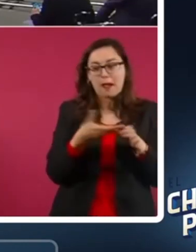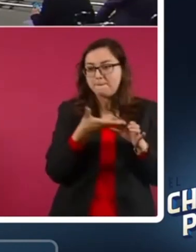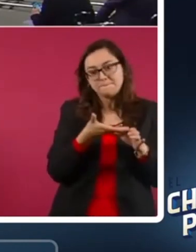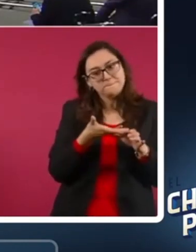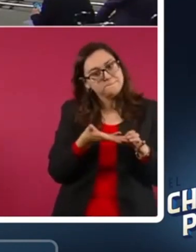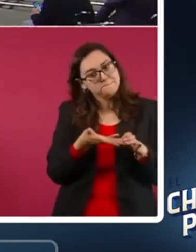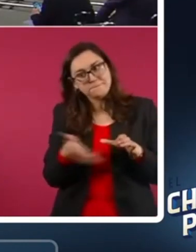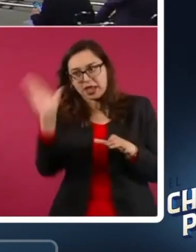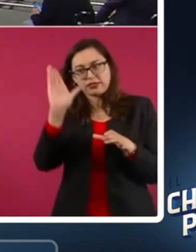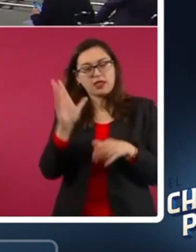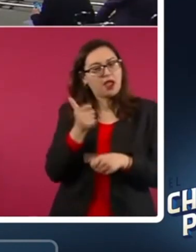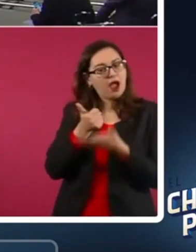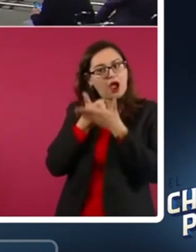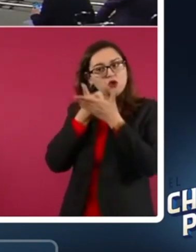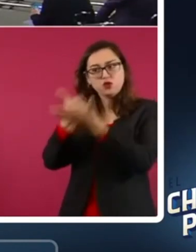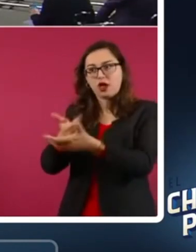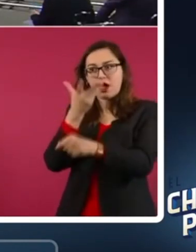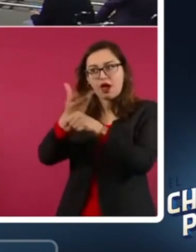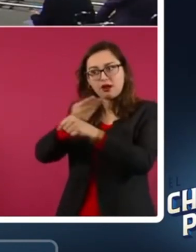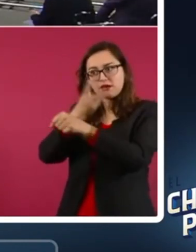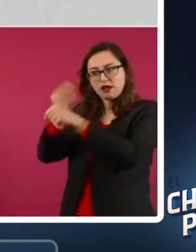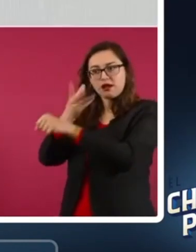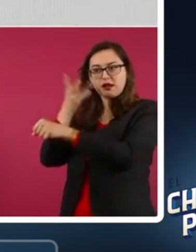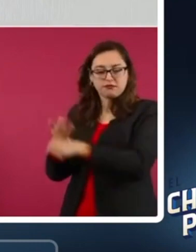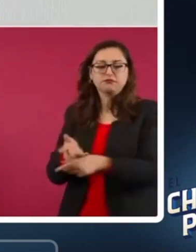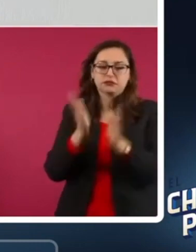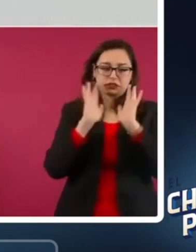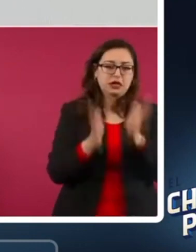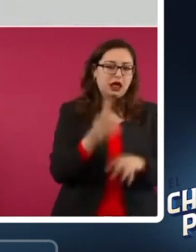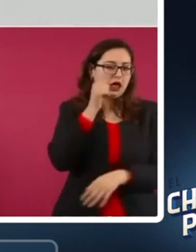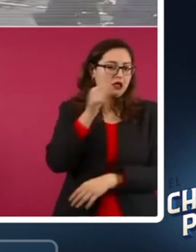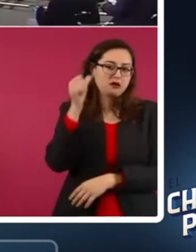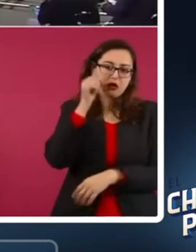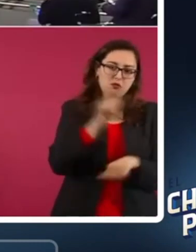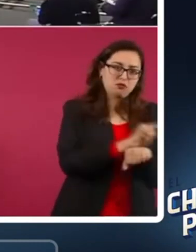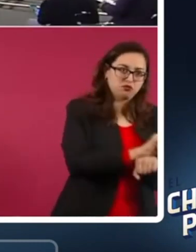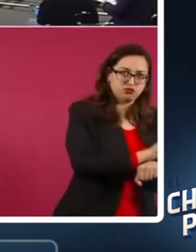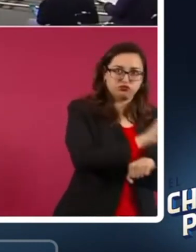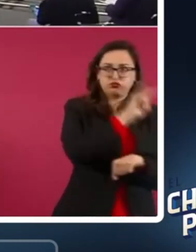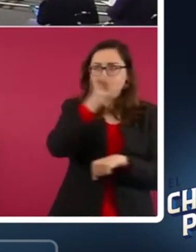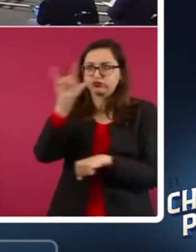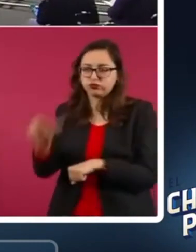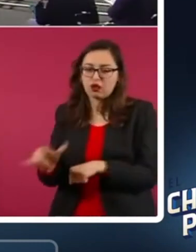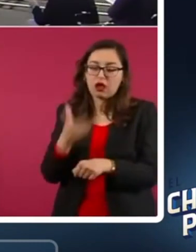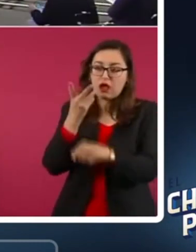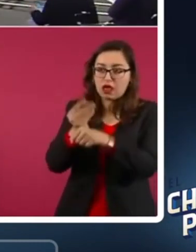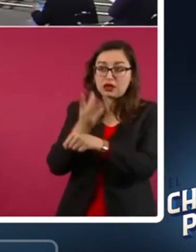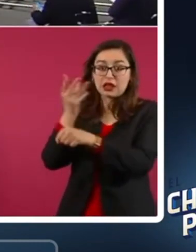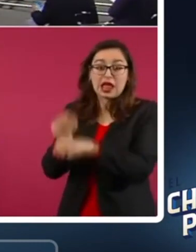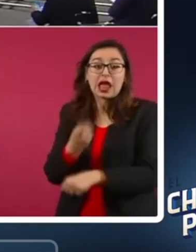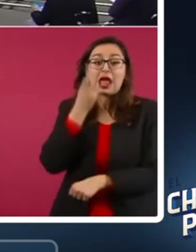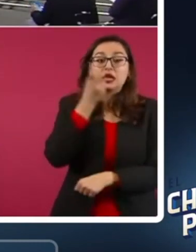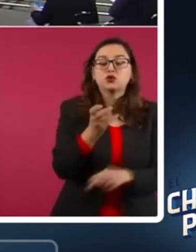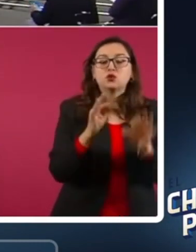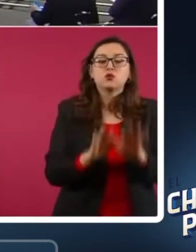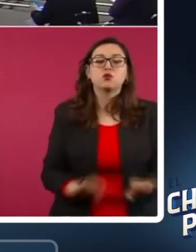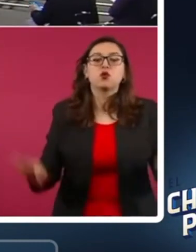sin energía eléctrica. Entonces, tenemos que llevar a la práctica la fraternidad